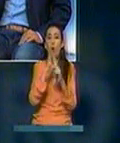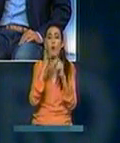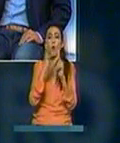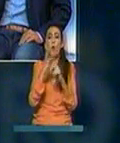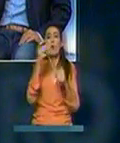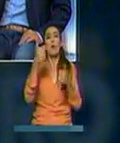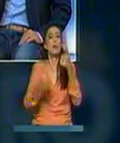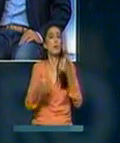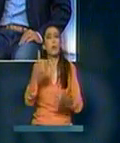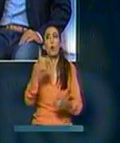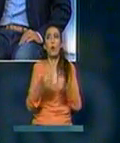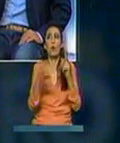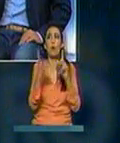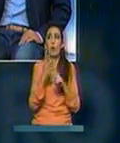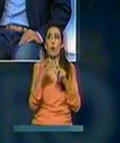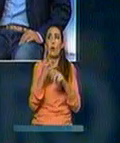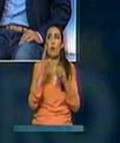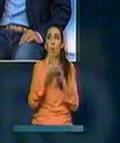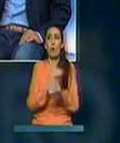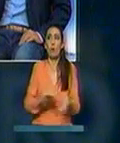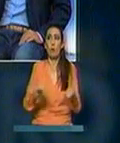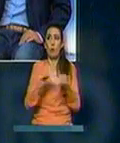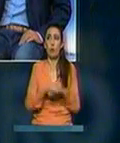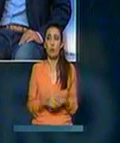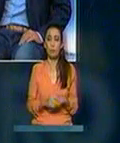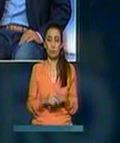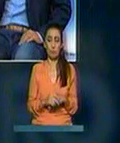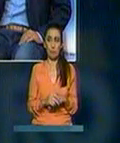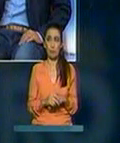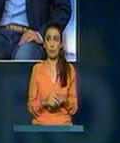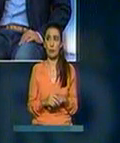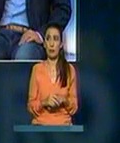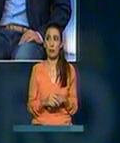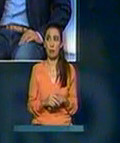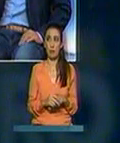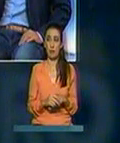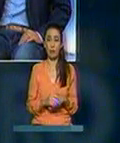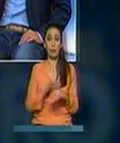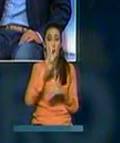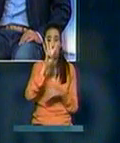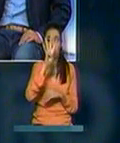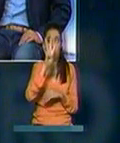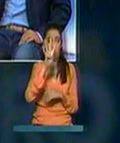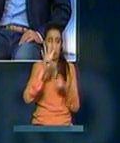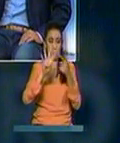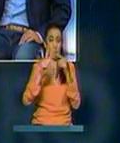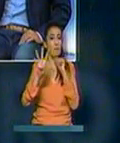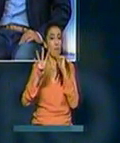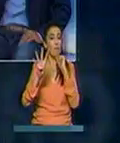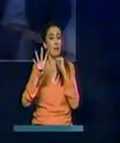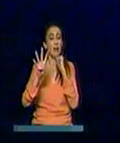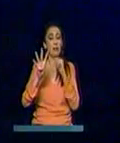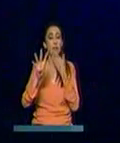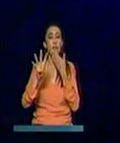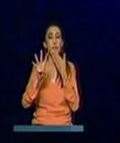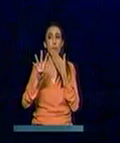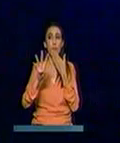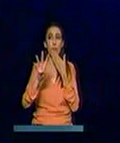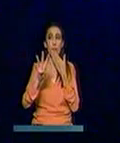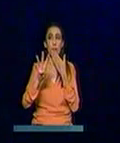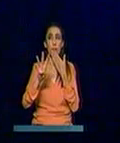cuarto elemento que usted también hacía referencia? Mire, el cuarto elemento se refiere en la reducción